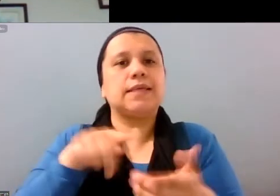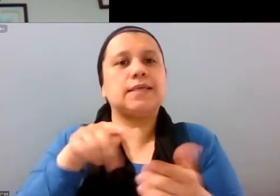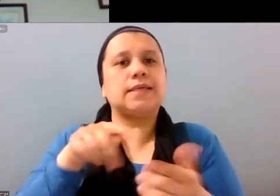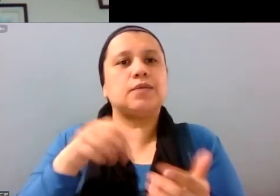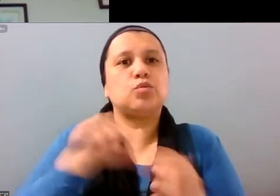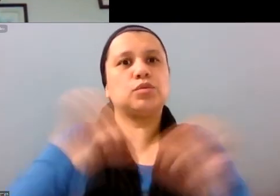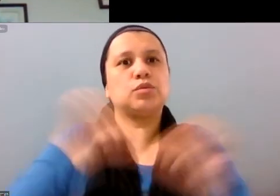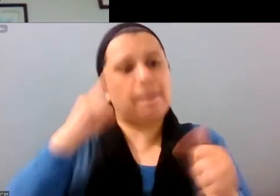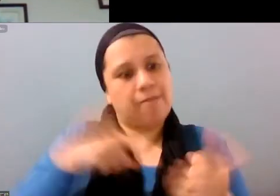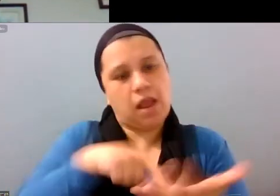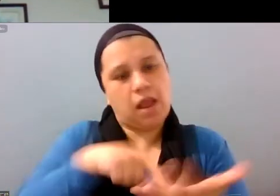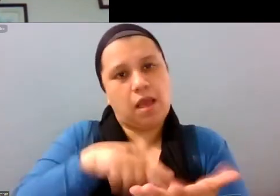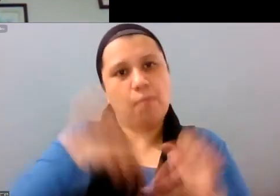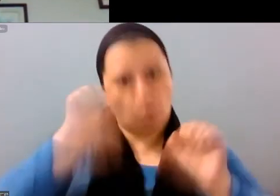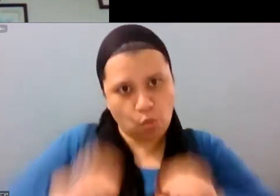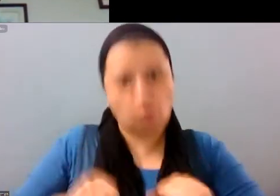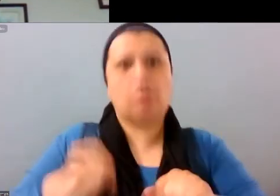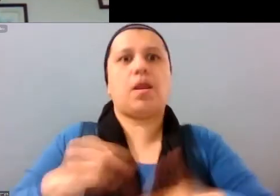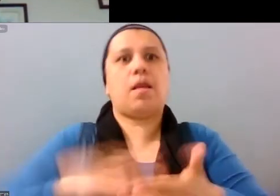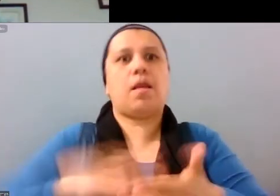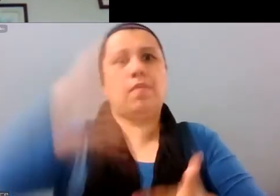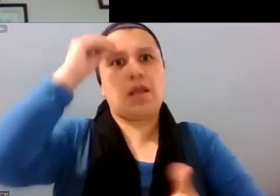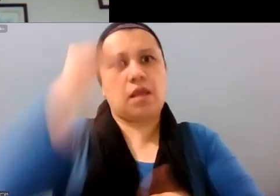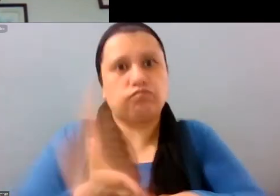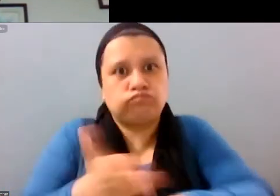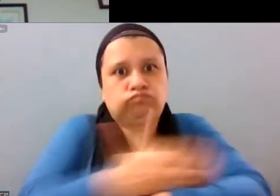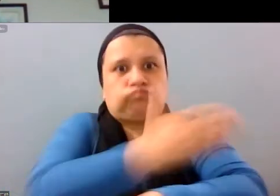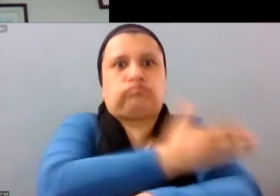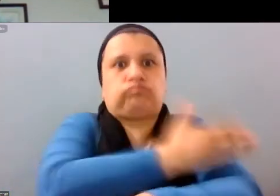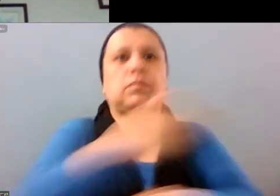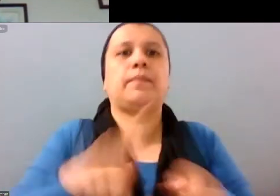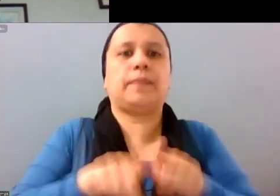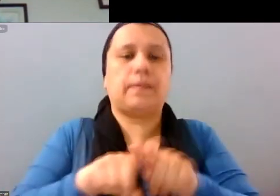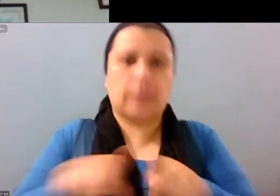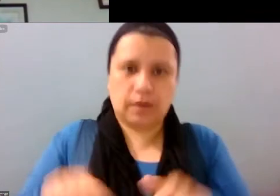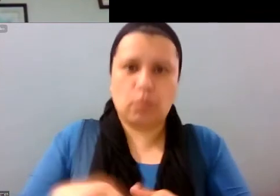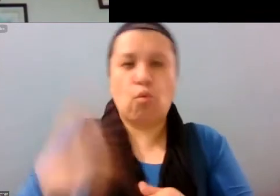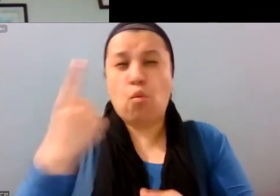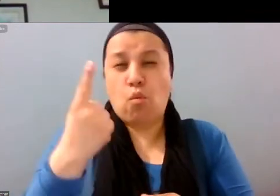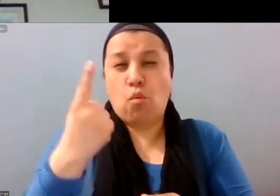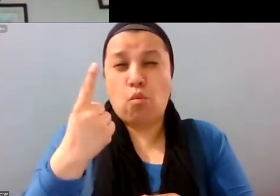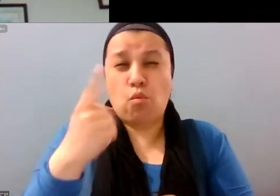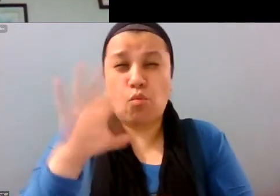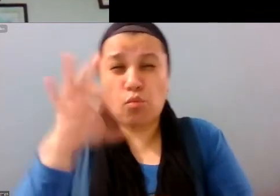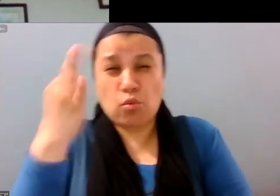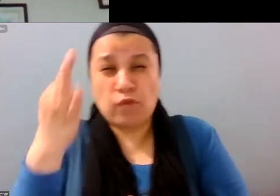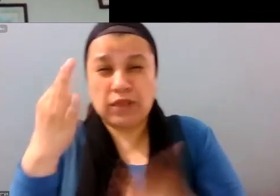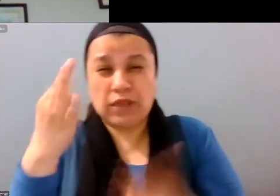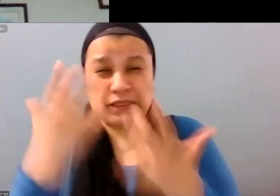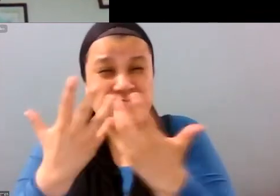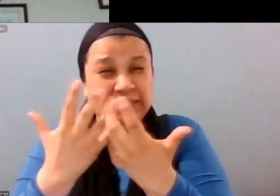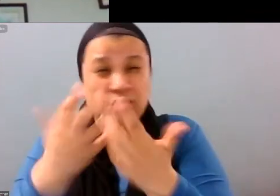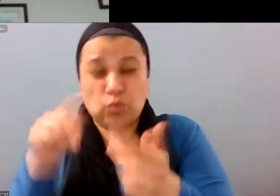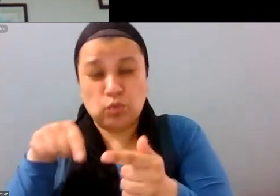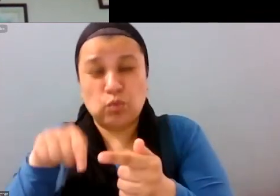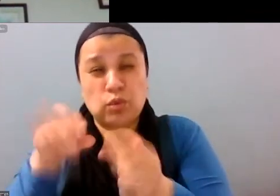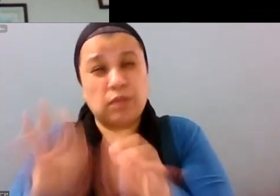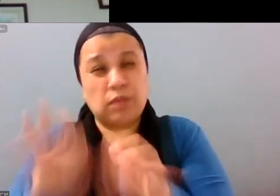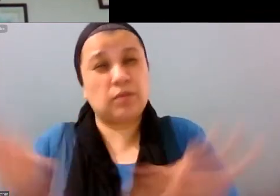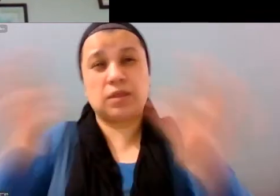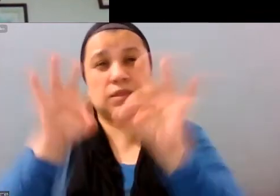las posibilidades de aprendizaje y también un factor complementario importantísimo es el rol de las